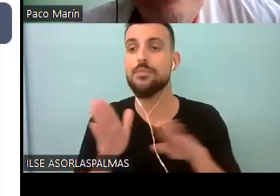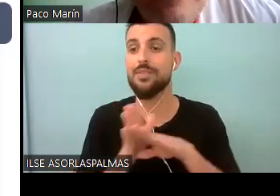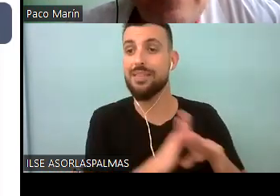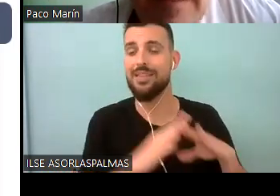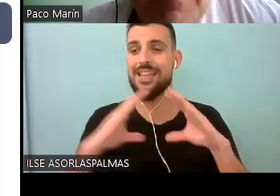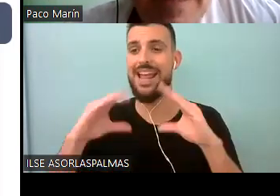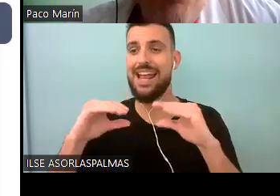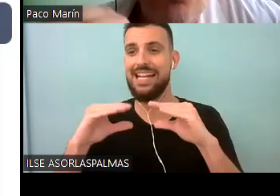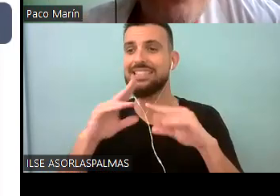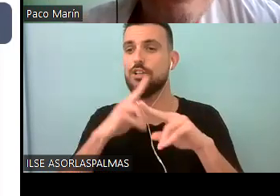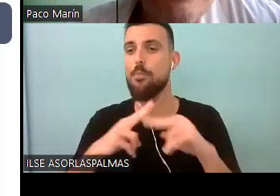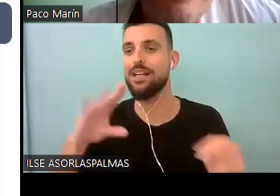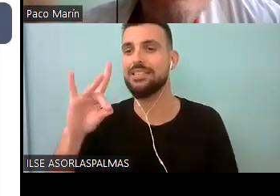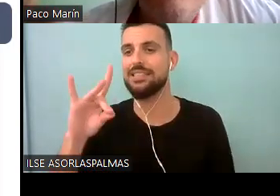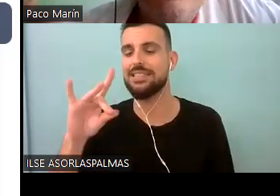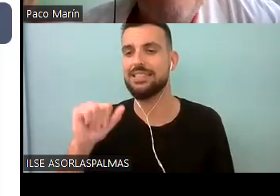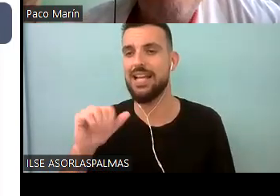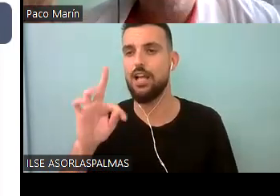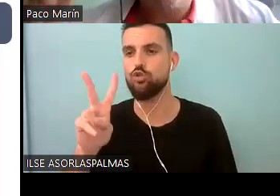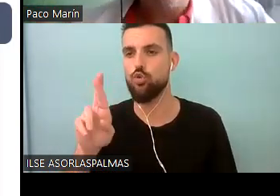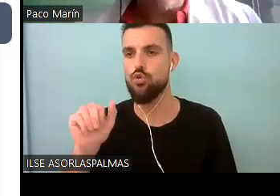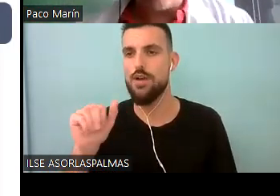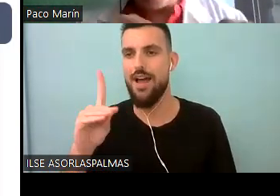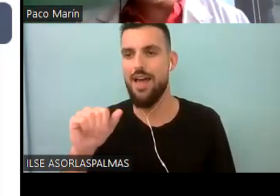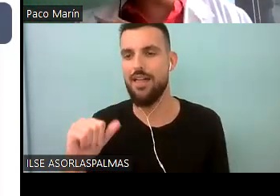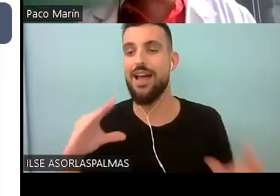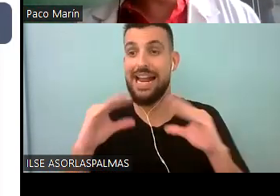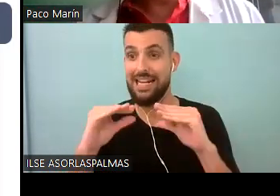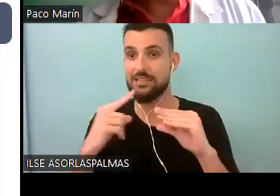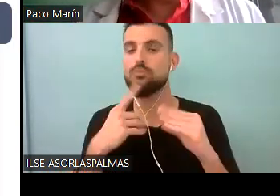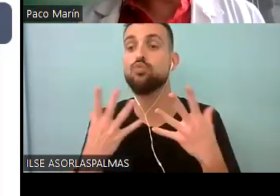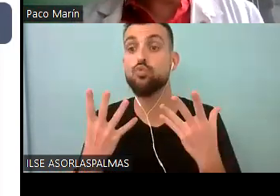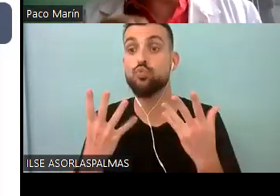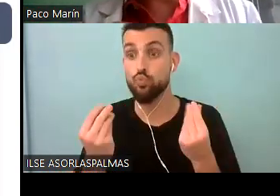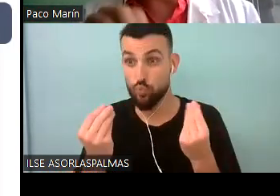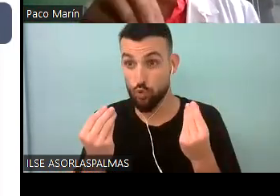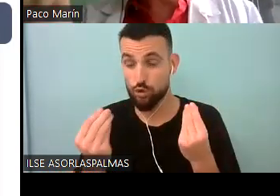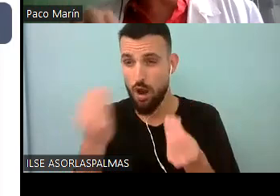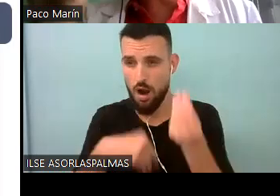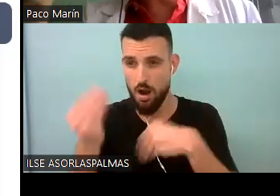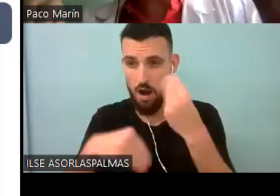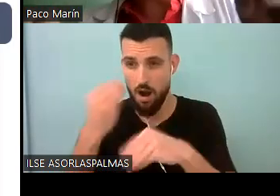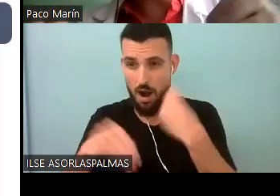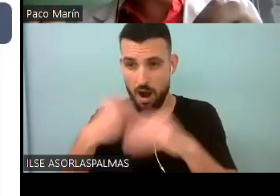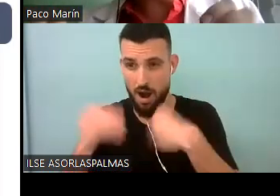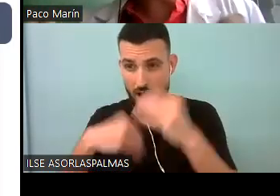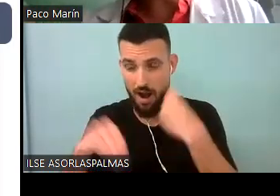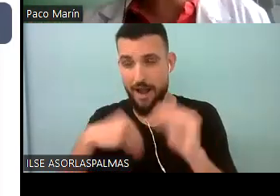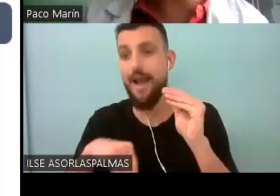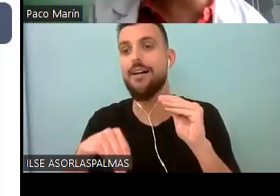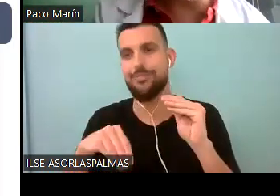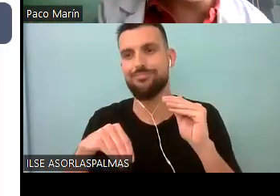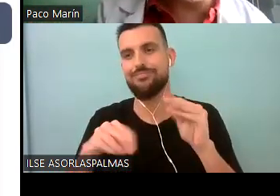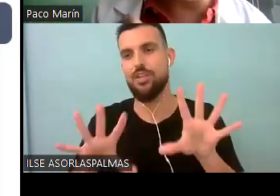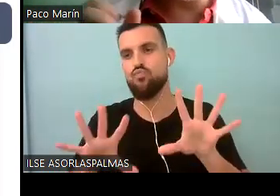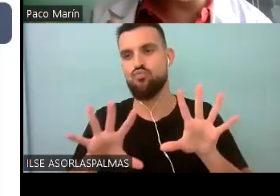saturada, si metemos mucha cantidad, como hay un exceso, esta grasa se va asociando a diferentes metabolitos también y se